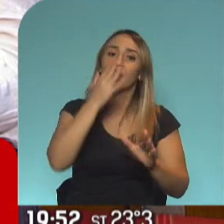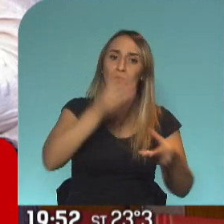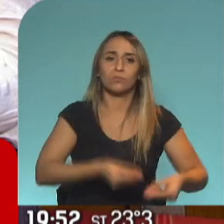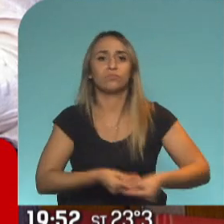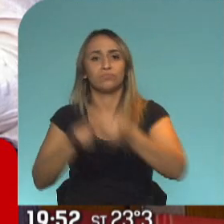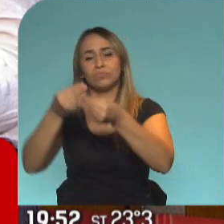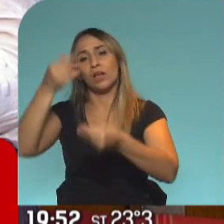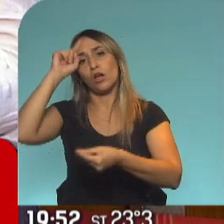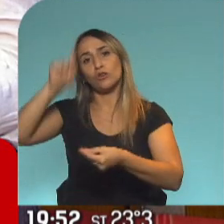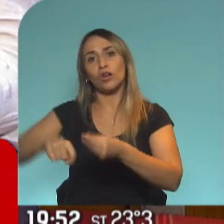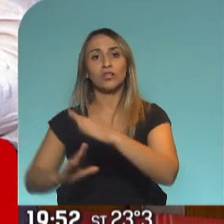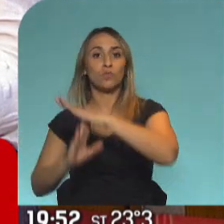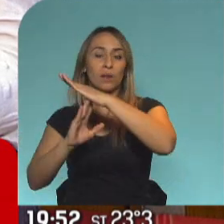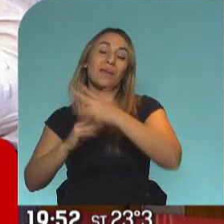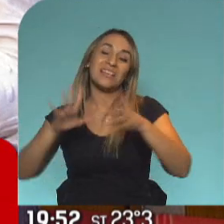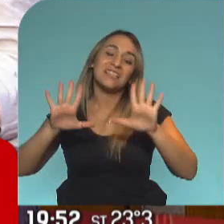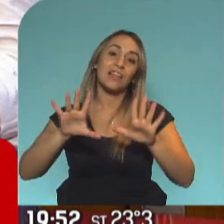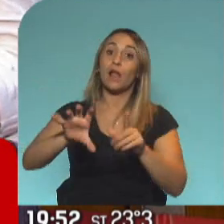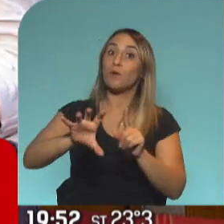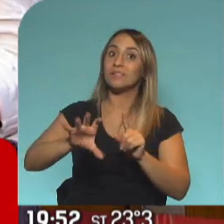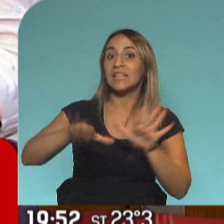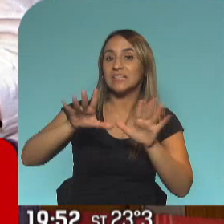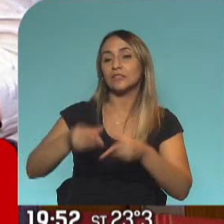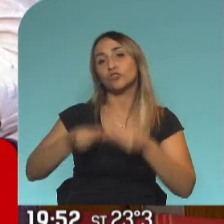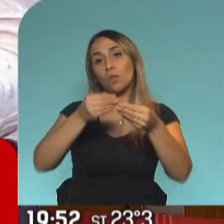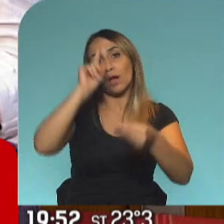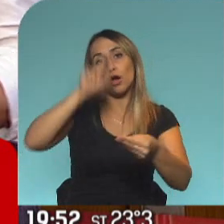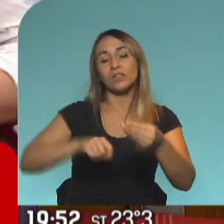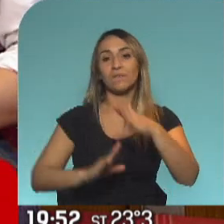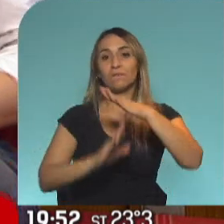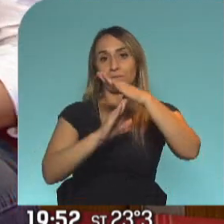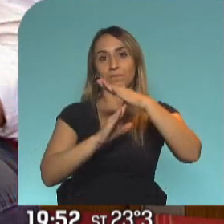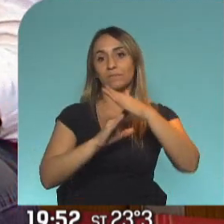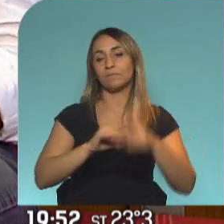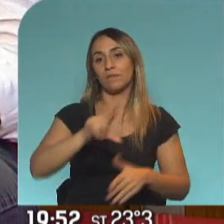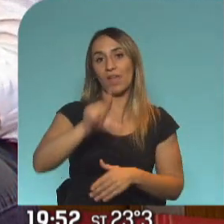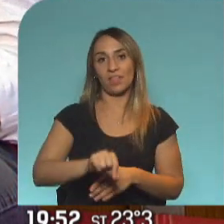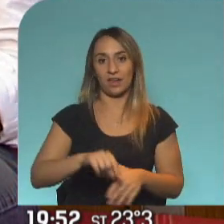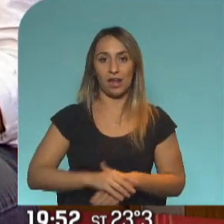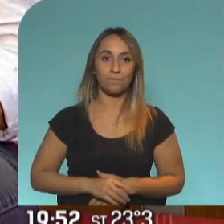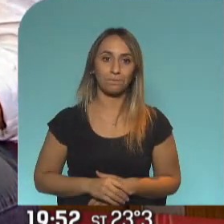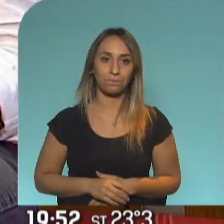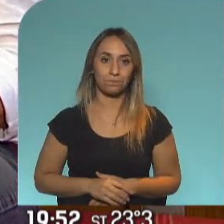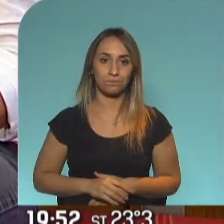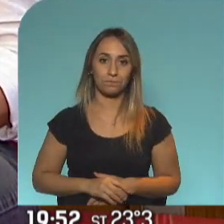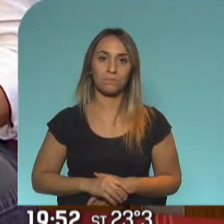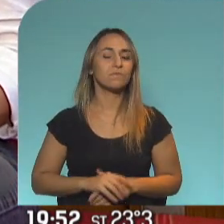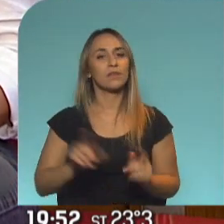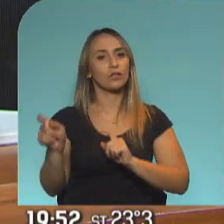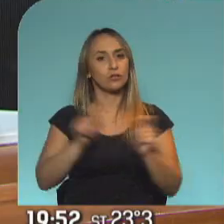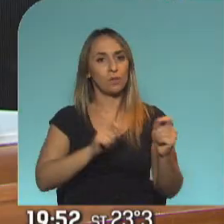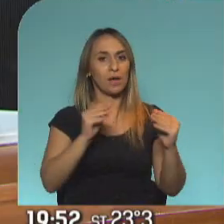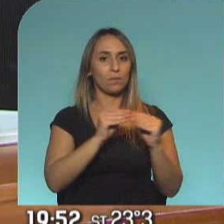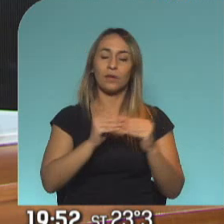provincia y tal vez a la Corte Federal. Muchísimas gracias, muy amable ustedes. para ambos. Compañeros, continúan ustedes desde estudios.